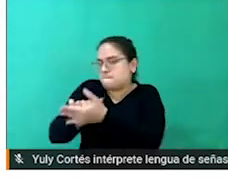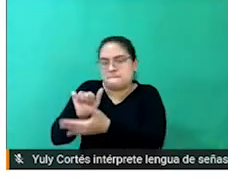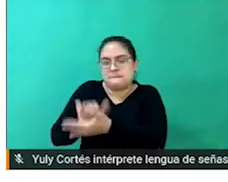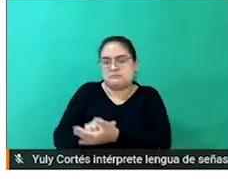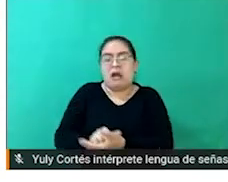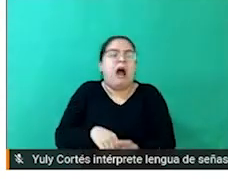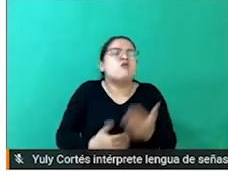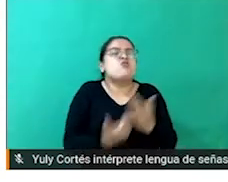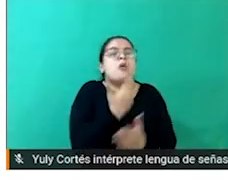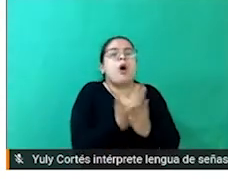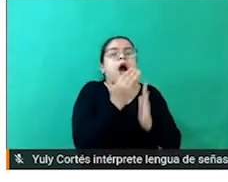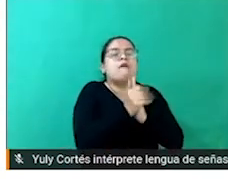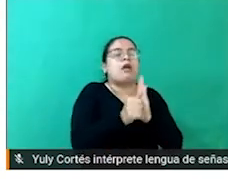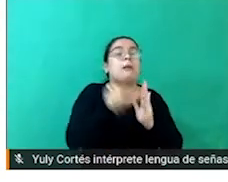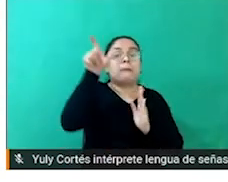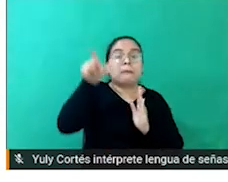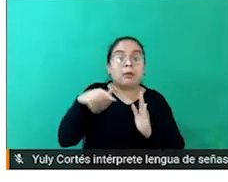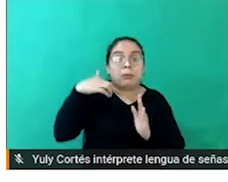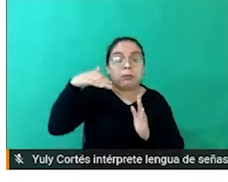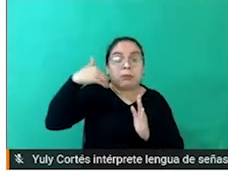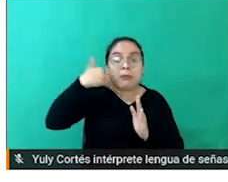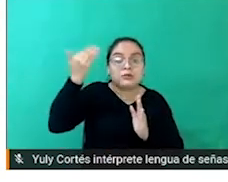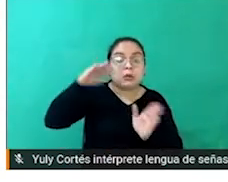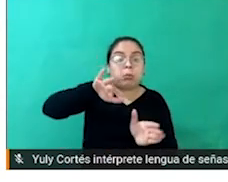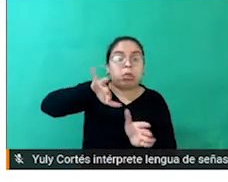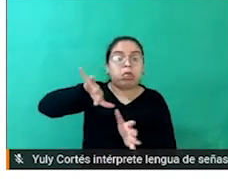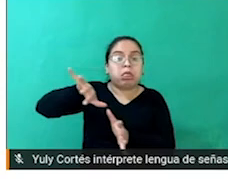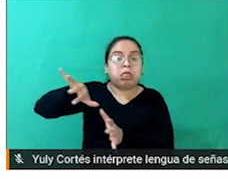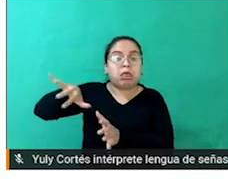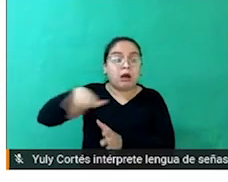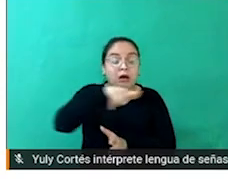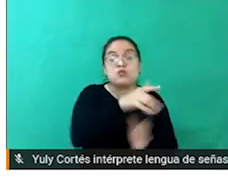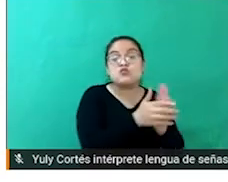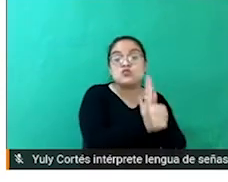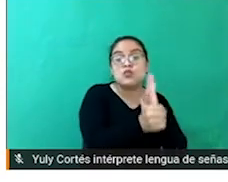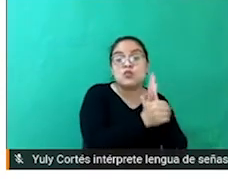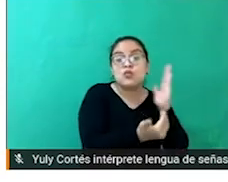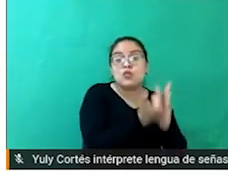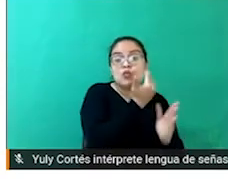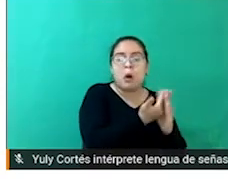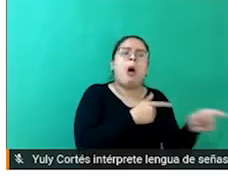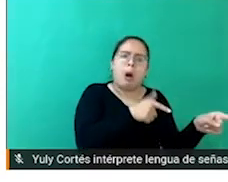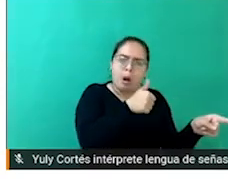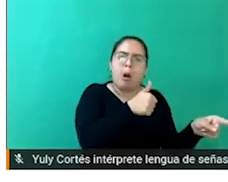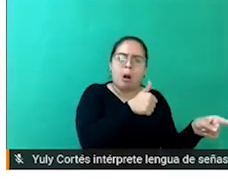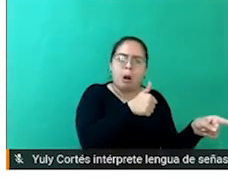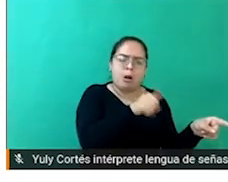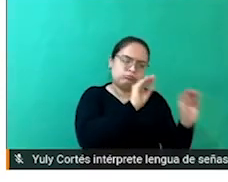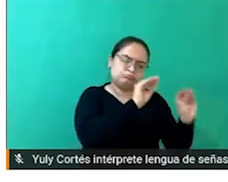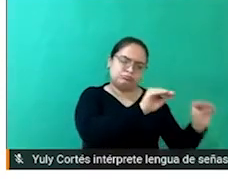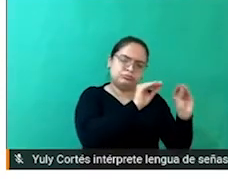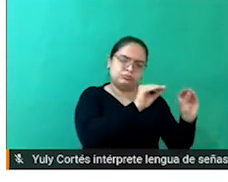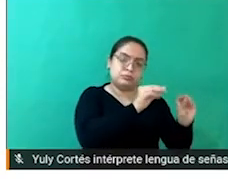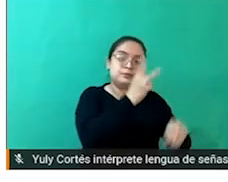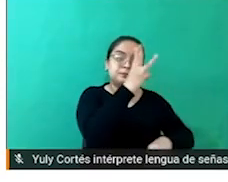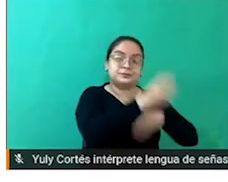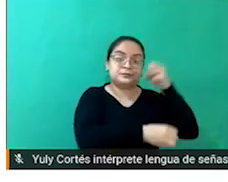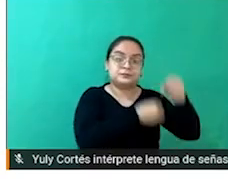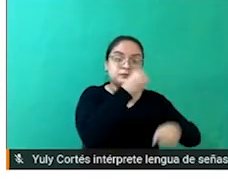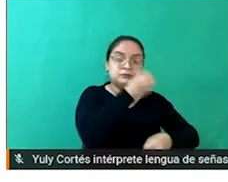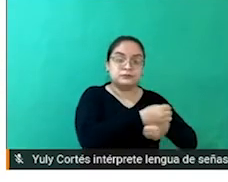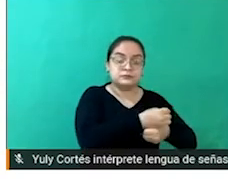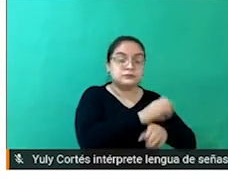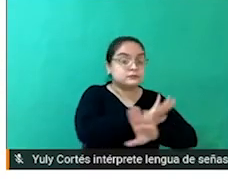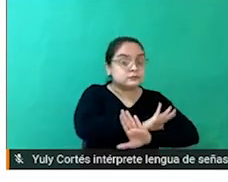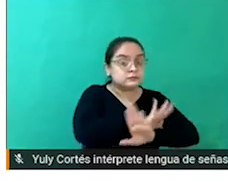nuevos talentos, vamos a tener un serio problema, porque estos talentos recién van a salir de la formación dentro de 3 años. Y hasta que